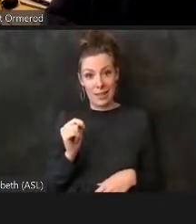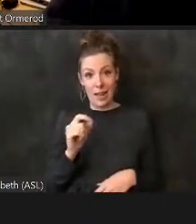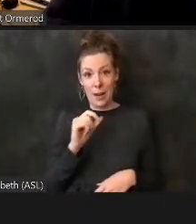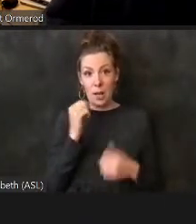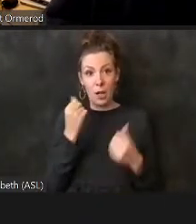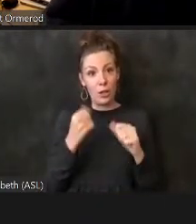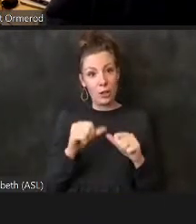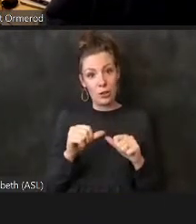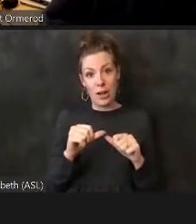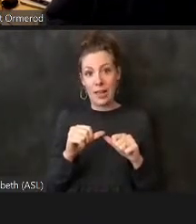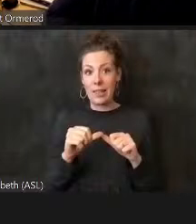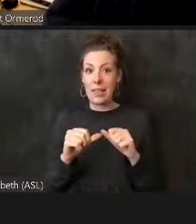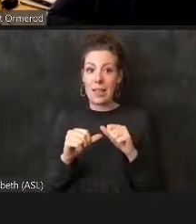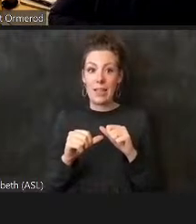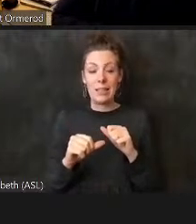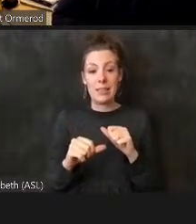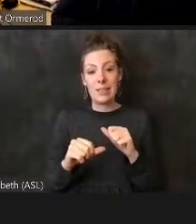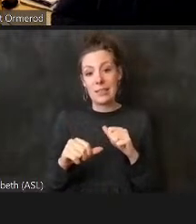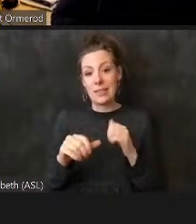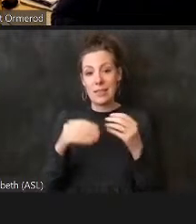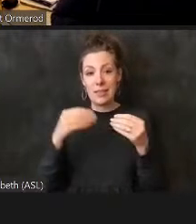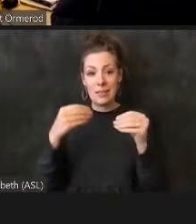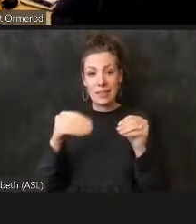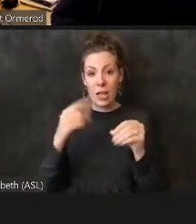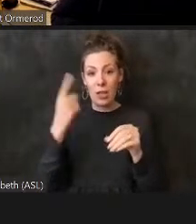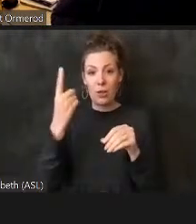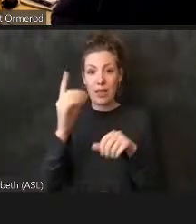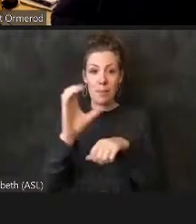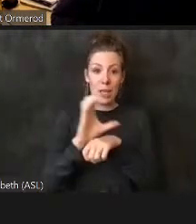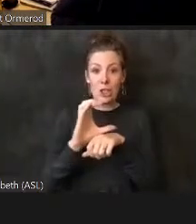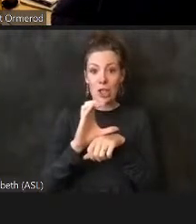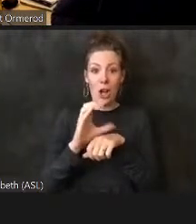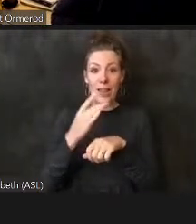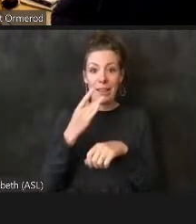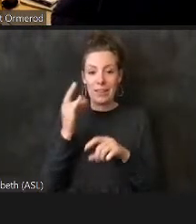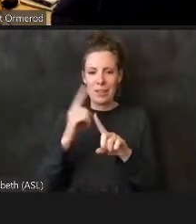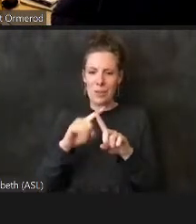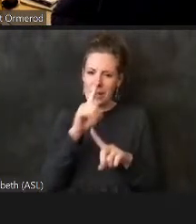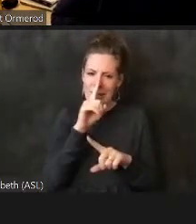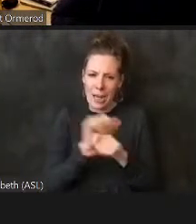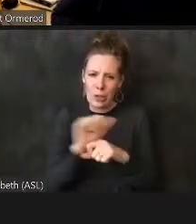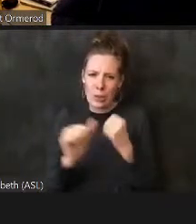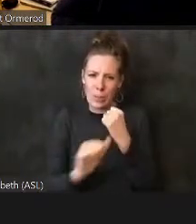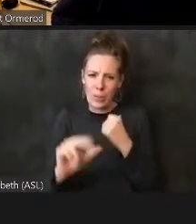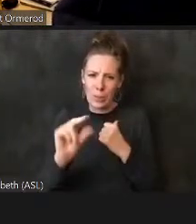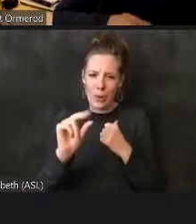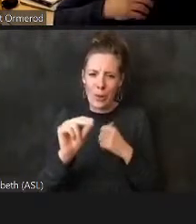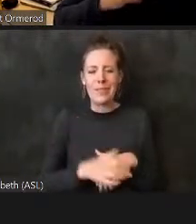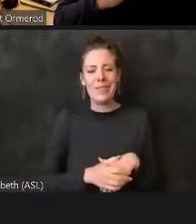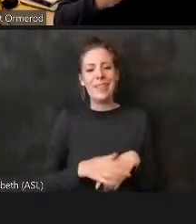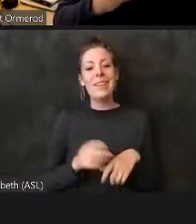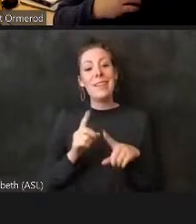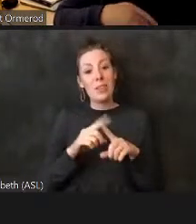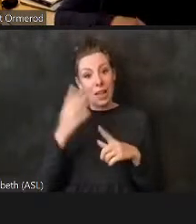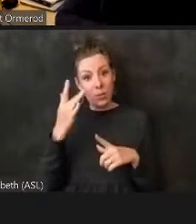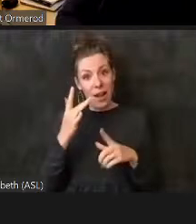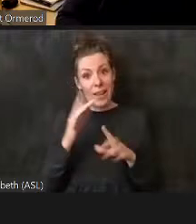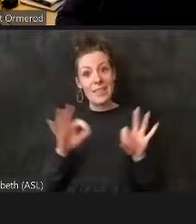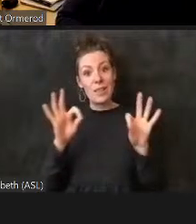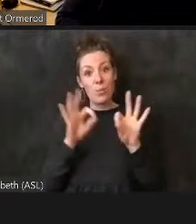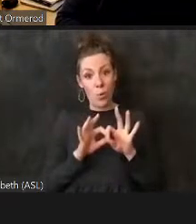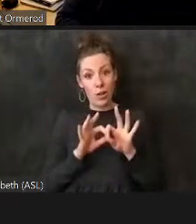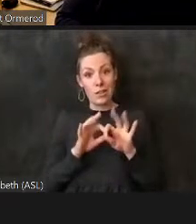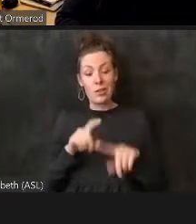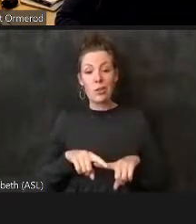cosas. No les quiero vender algo que no es cierto. Son tiempos difíciles y todo se está moviendo rápido y